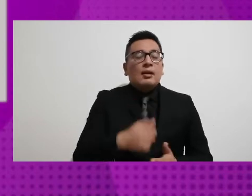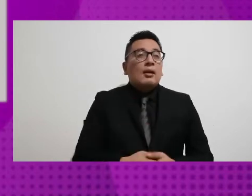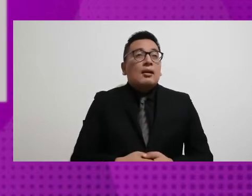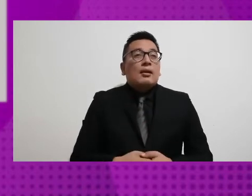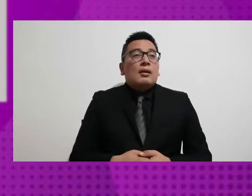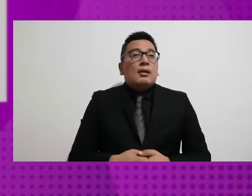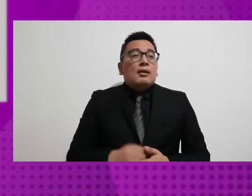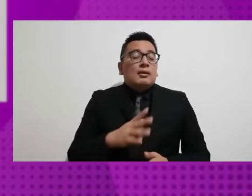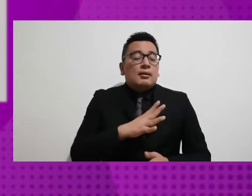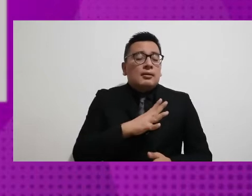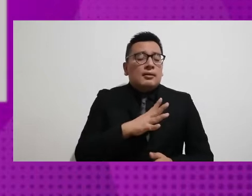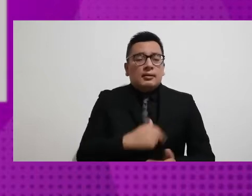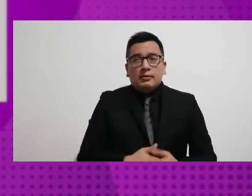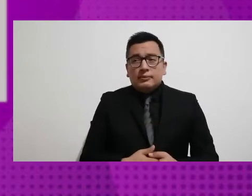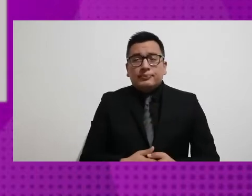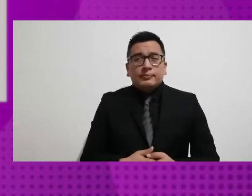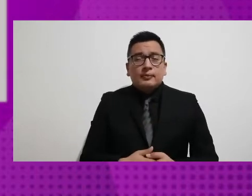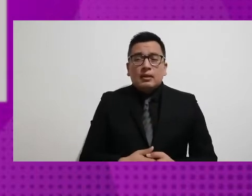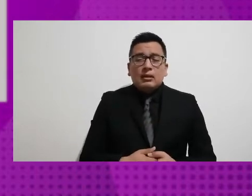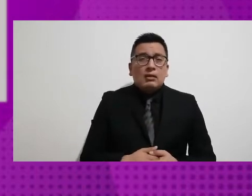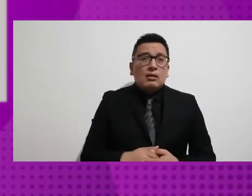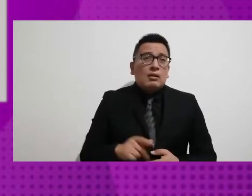centralizarlo todo, ¿no? Y es algo que le pasa mucho